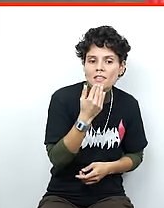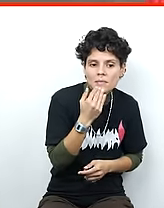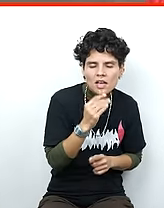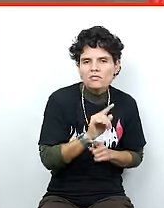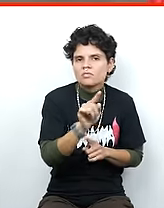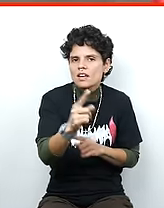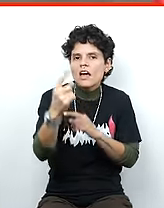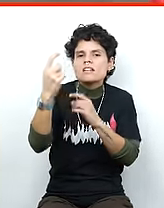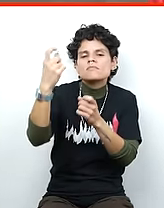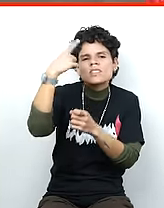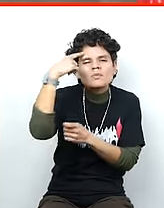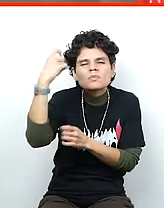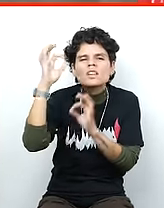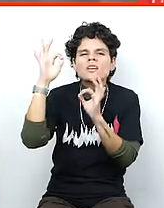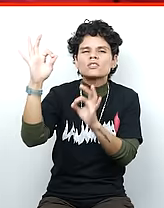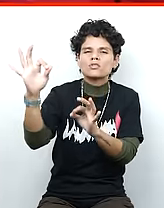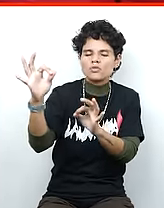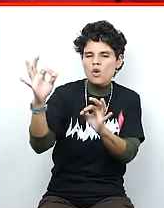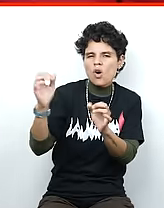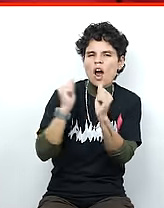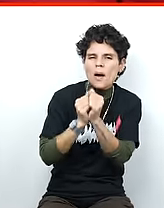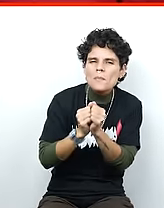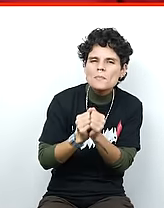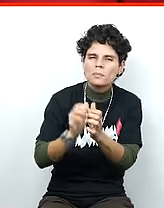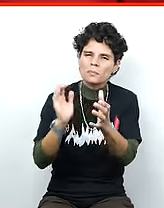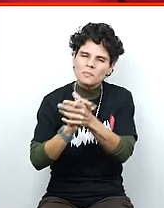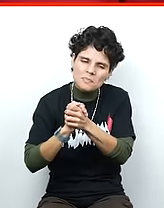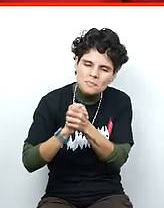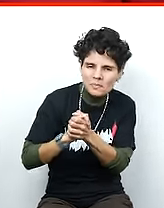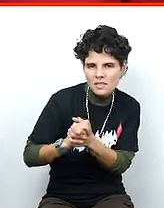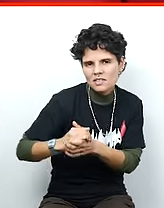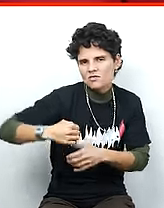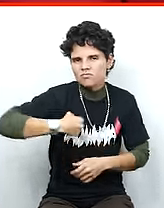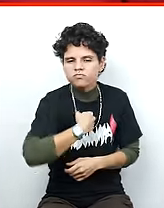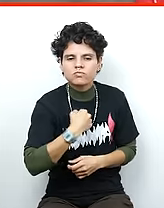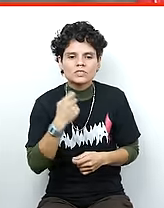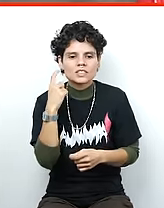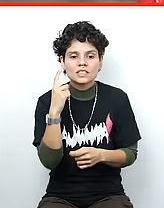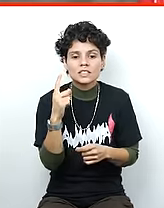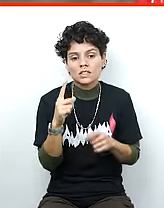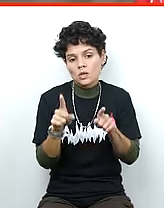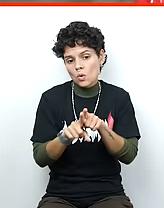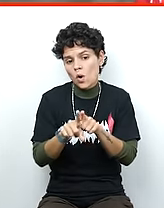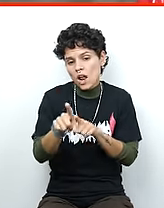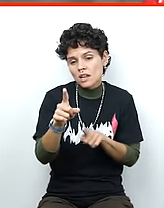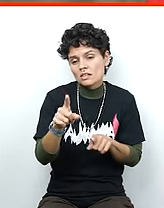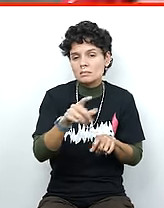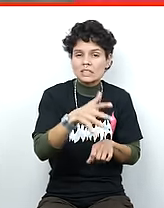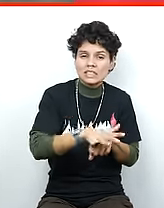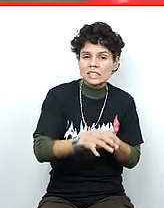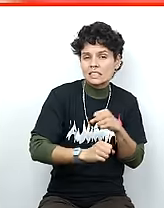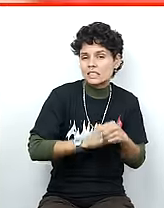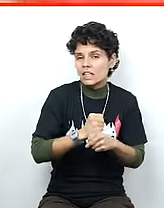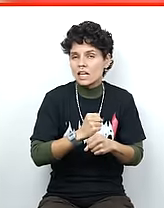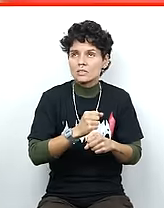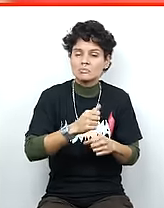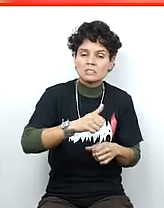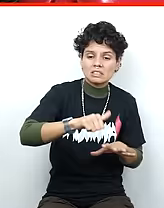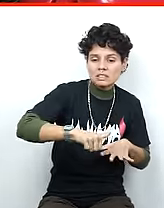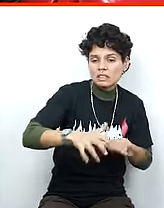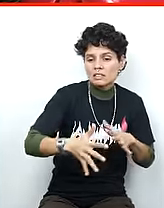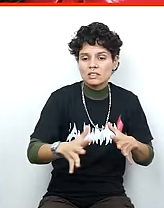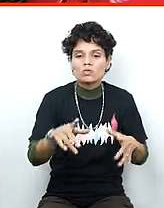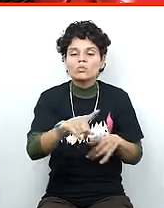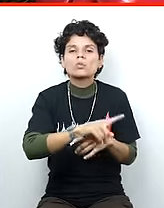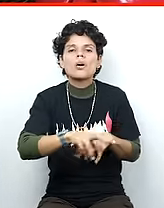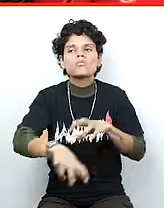allá tu inspiración, tu amigo, tu partner, para cantar. No canté de todo y acá ya, pero acá andáis malandreando así como a los 15, 16,